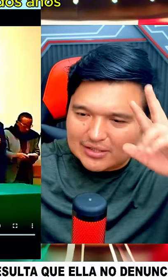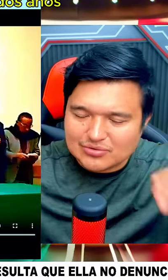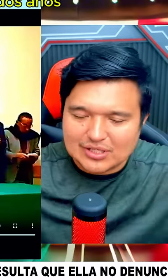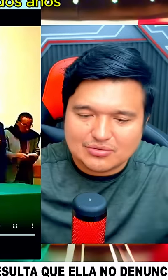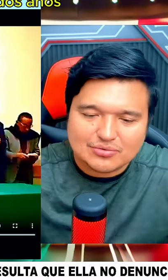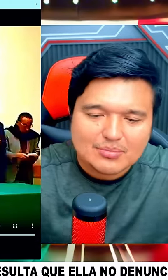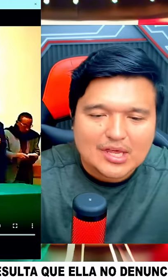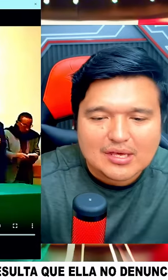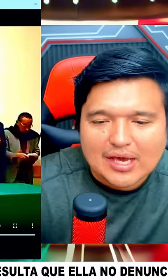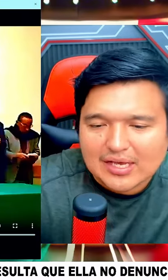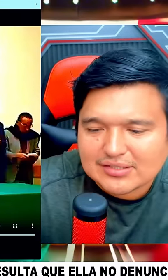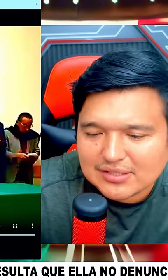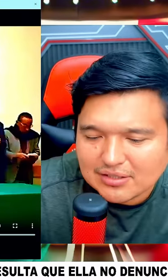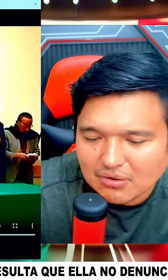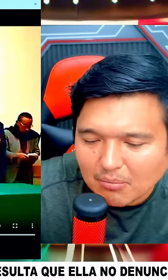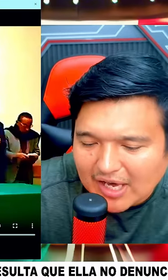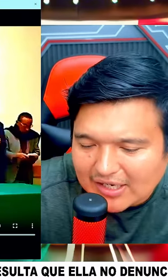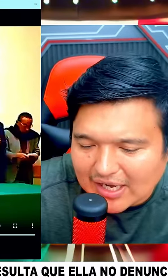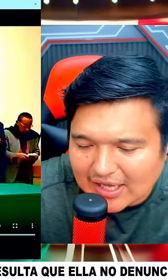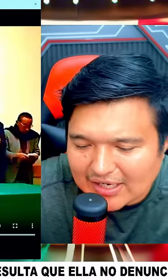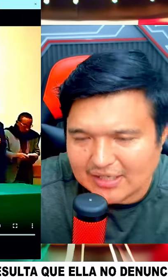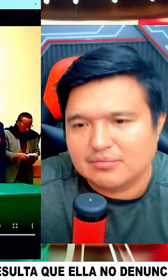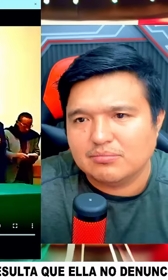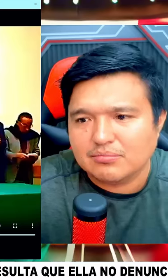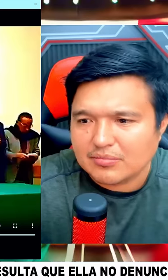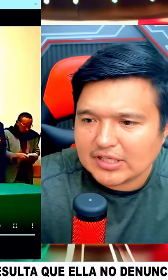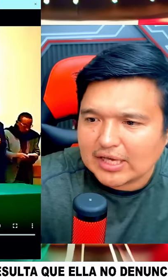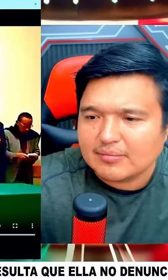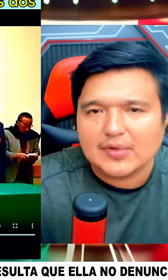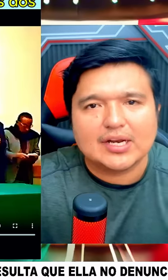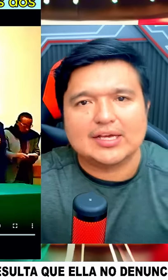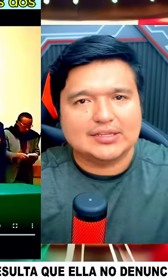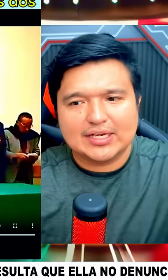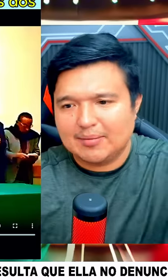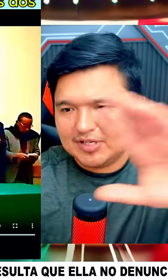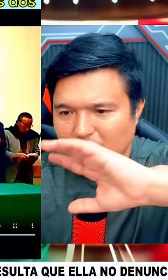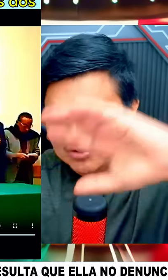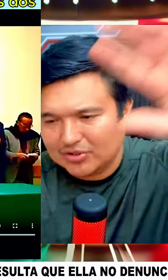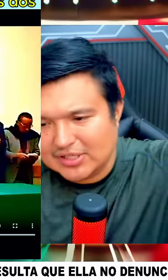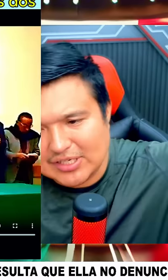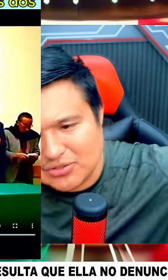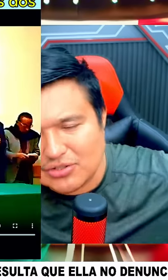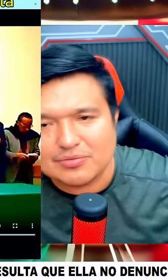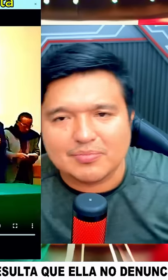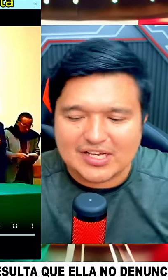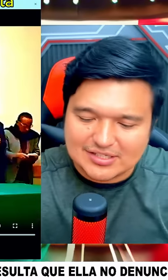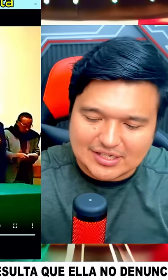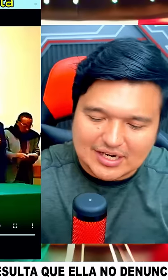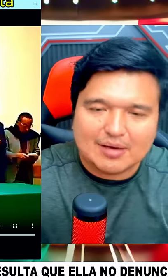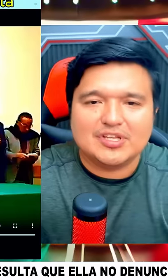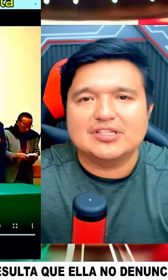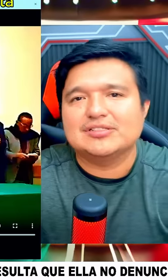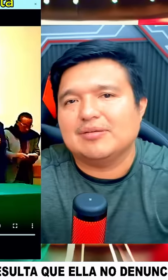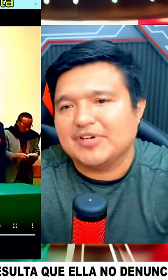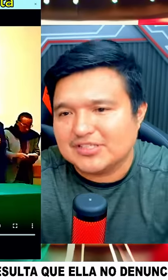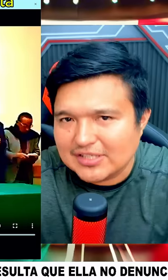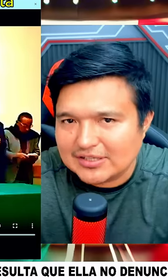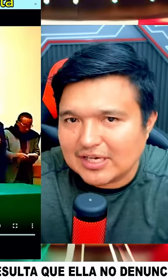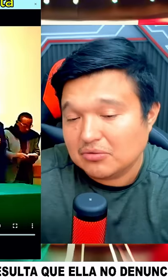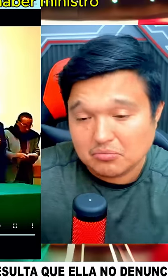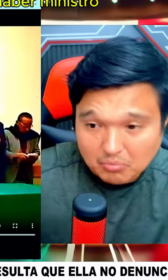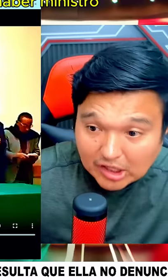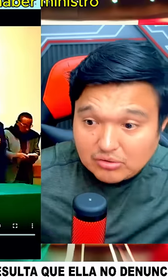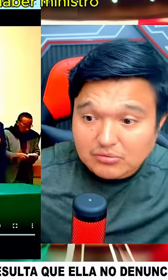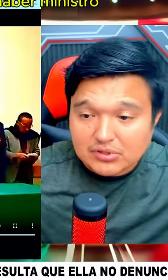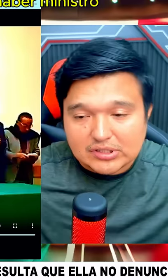rotativo cada 2 años. Así lo marca la ley, ¿verdad? La que tenga más votos de ellas dos va a ser la ministra